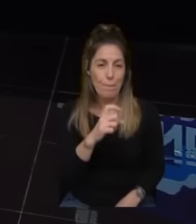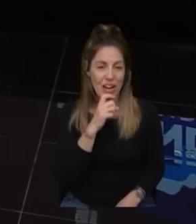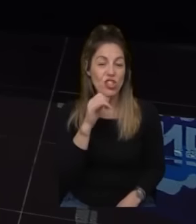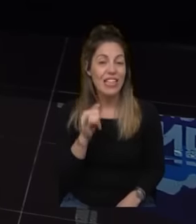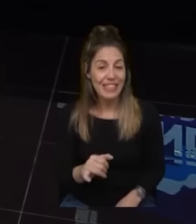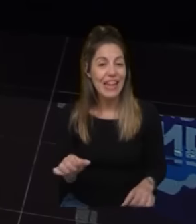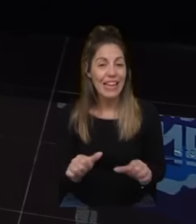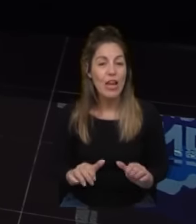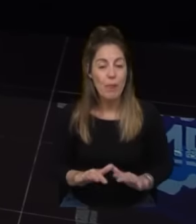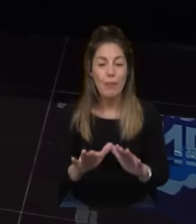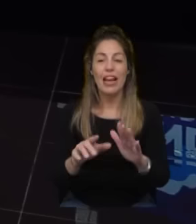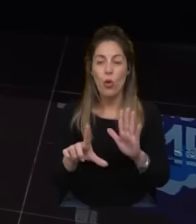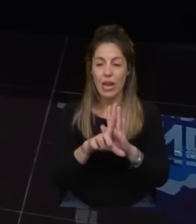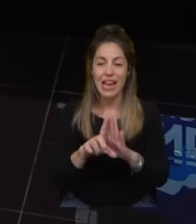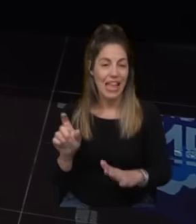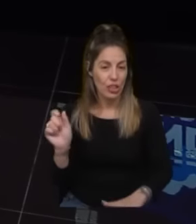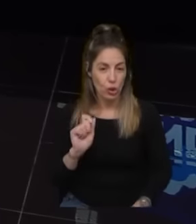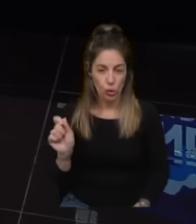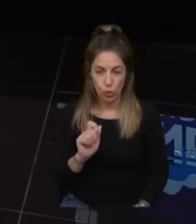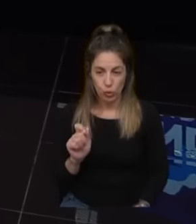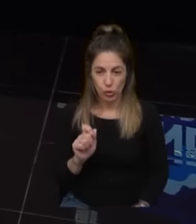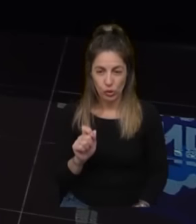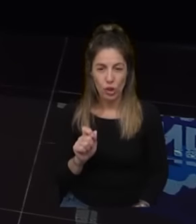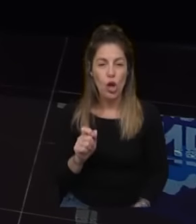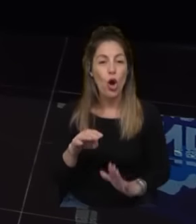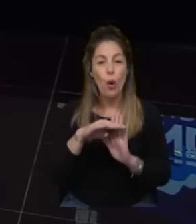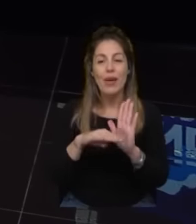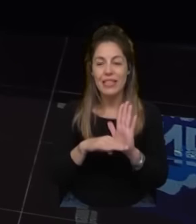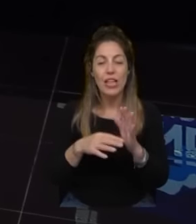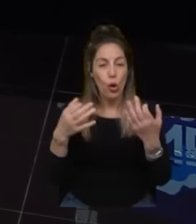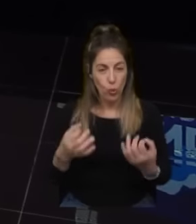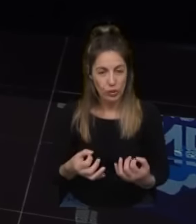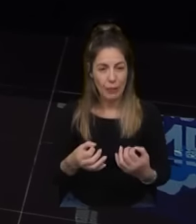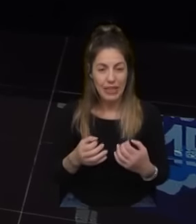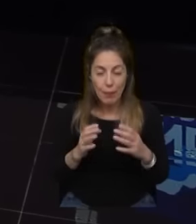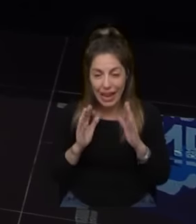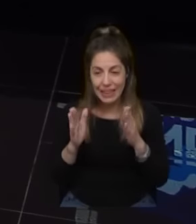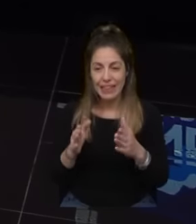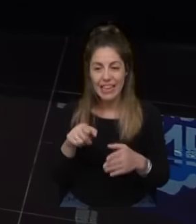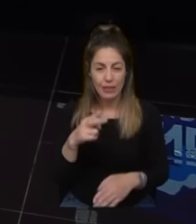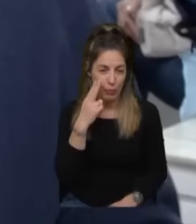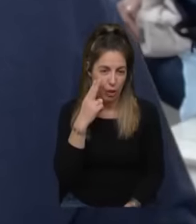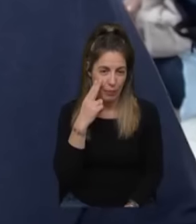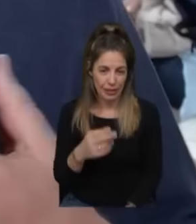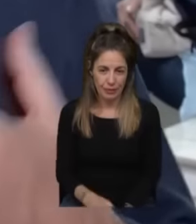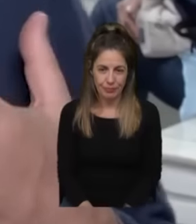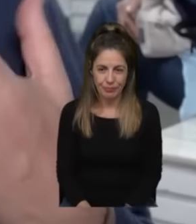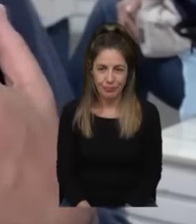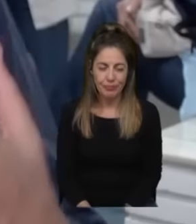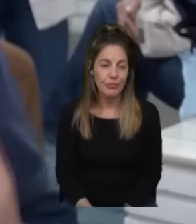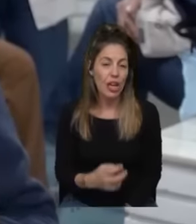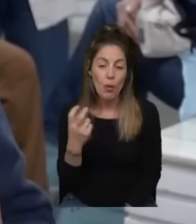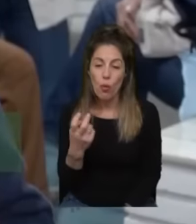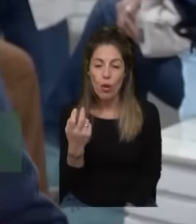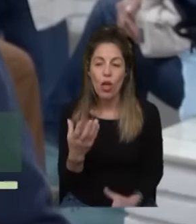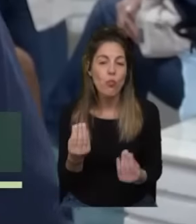tendría que elaborar una ley de urgente consideración con medidas justamente para atender esta problemática. Hemos intentado